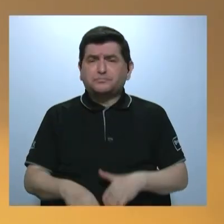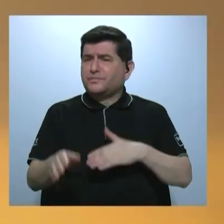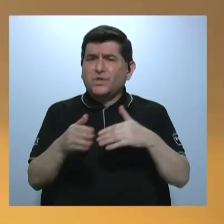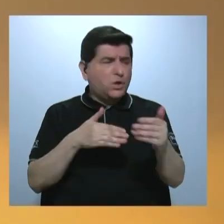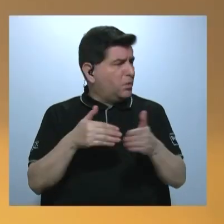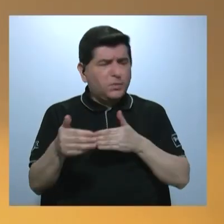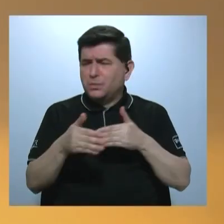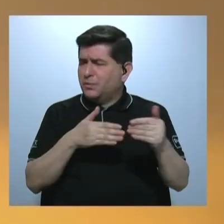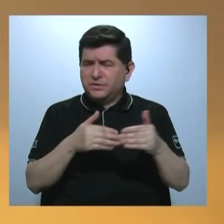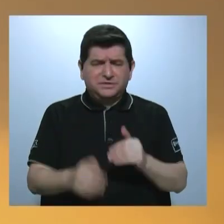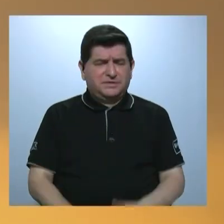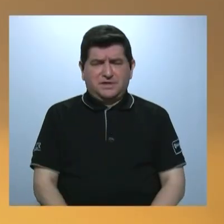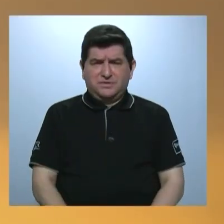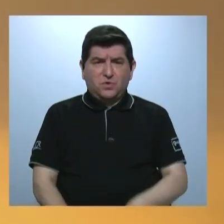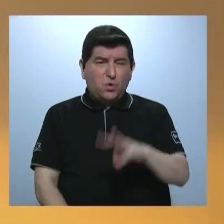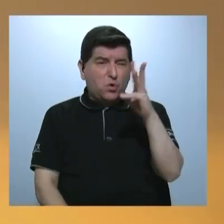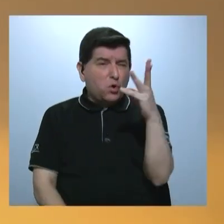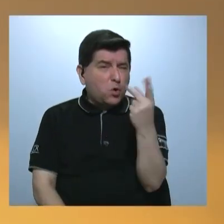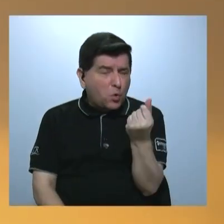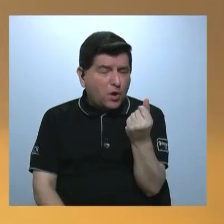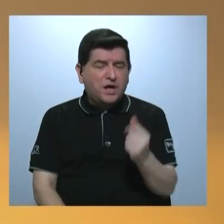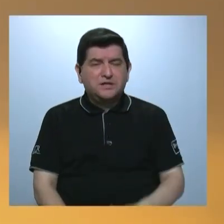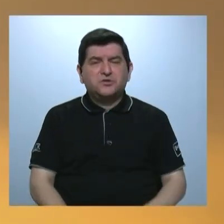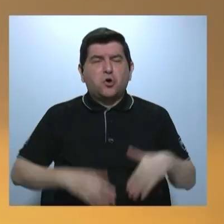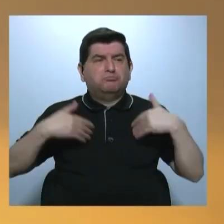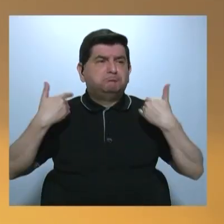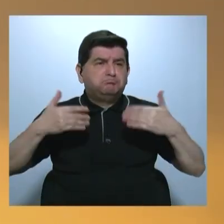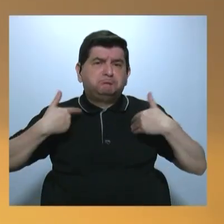independiente de cuánto están contentos